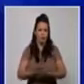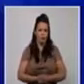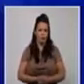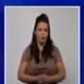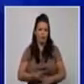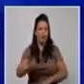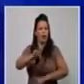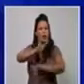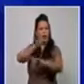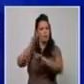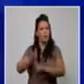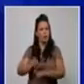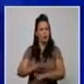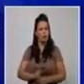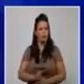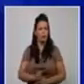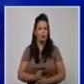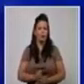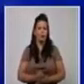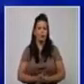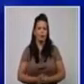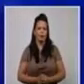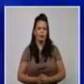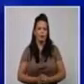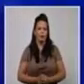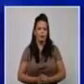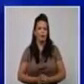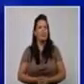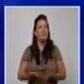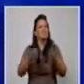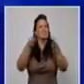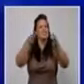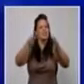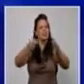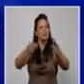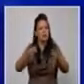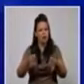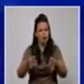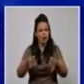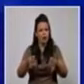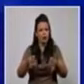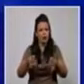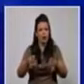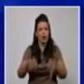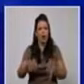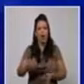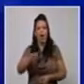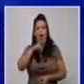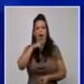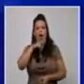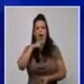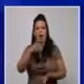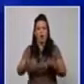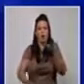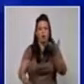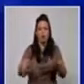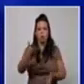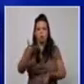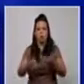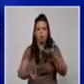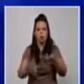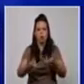nos pregunta: doctor, ¿es cierto que las inhalaciones disminuyen o aíslan un tanto el contagio